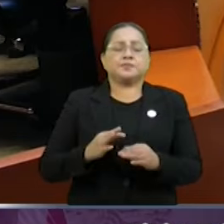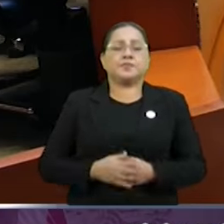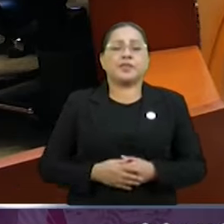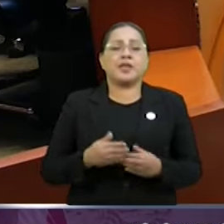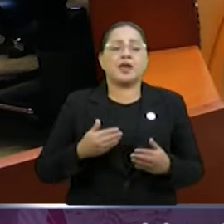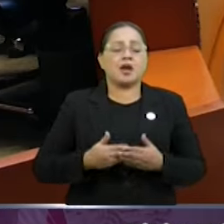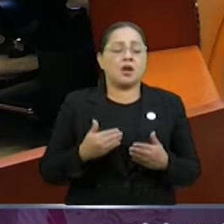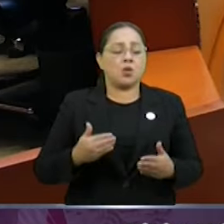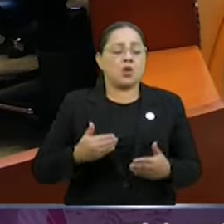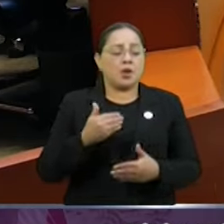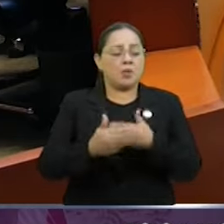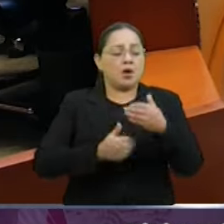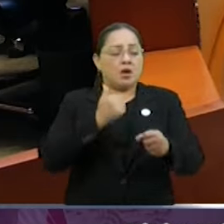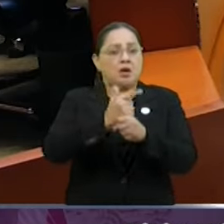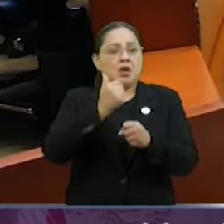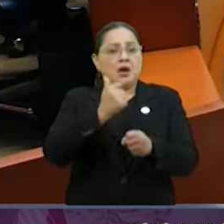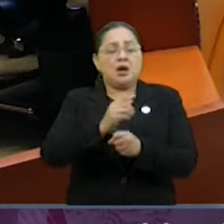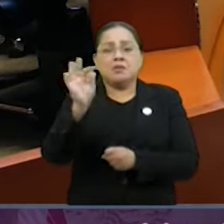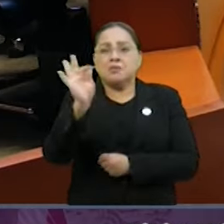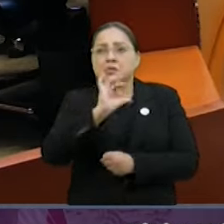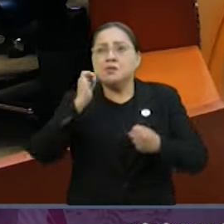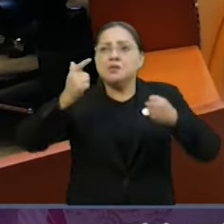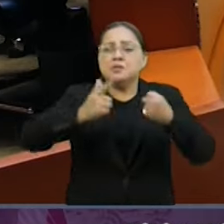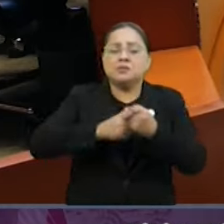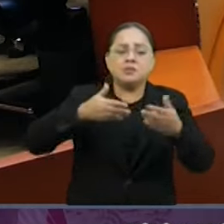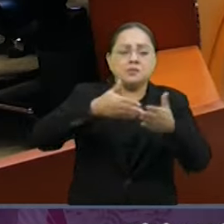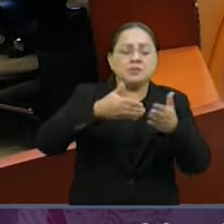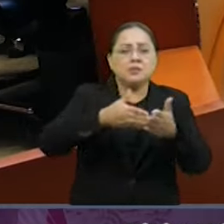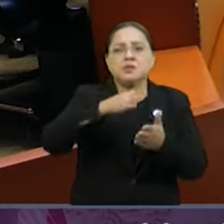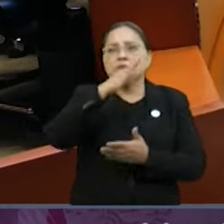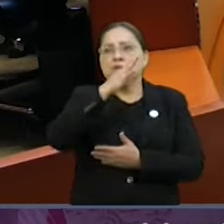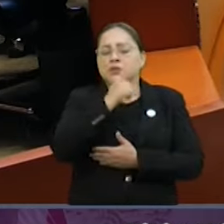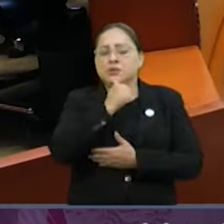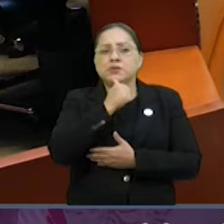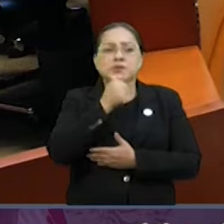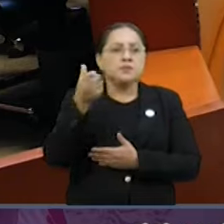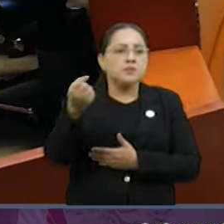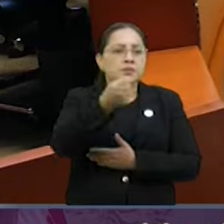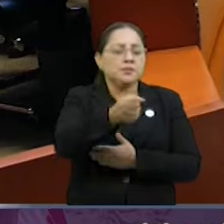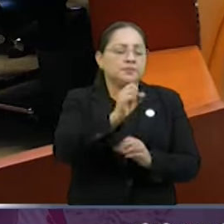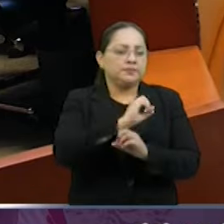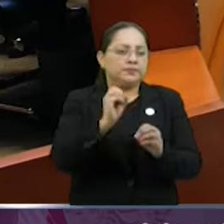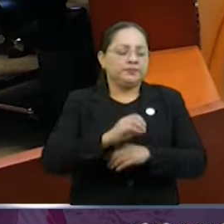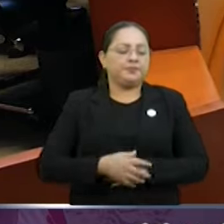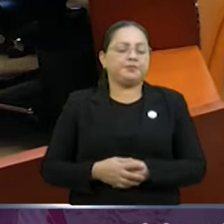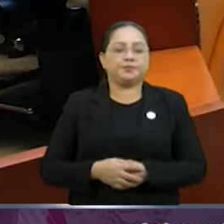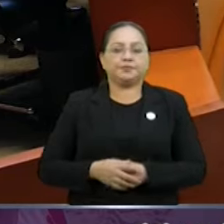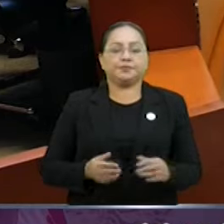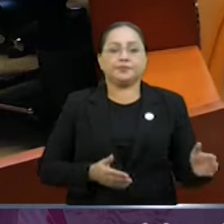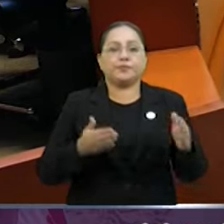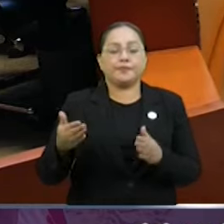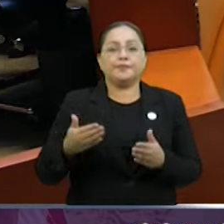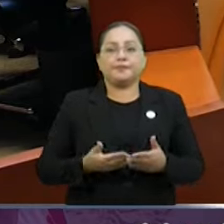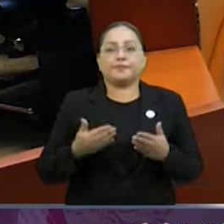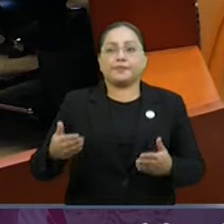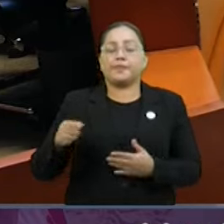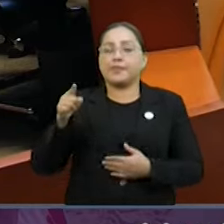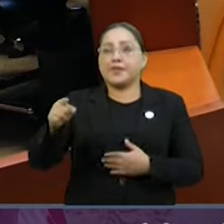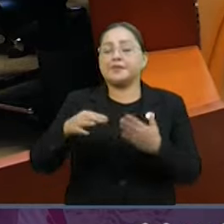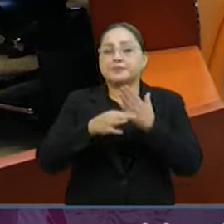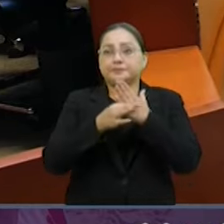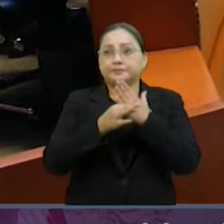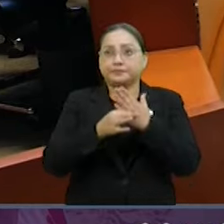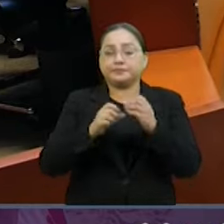se advirtieron causales de impedimento para ocupar dicho cargo. Y tal y como lo hice en